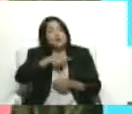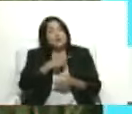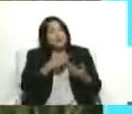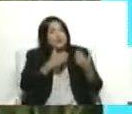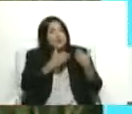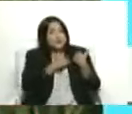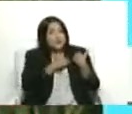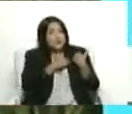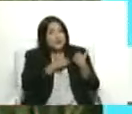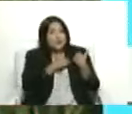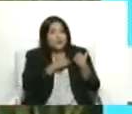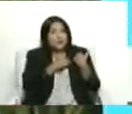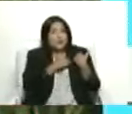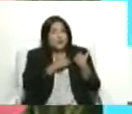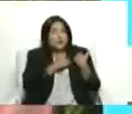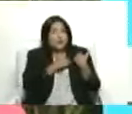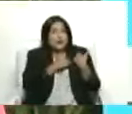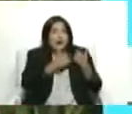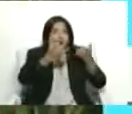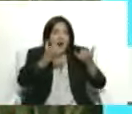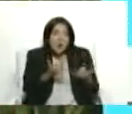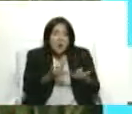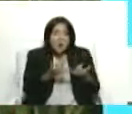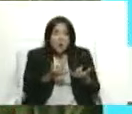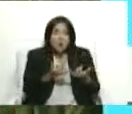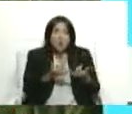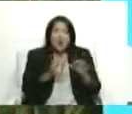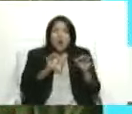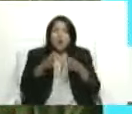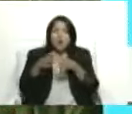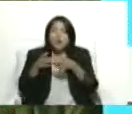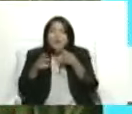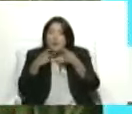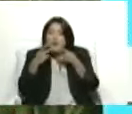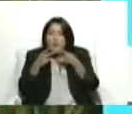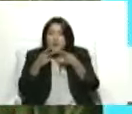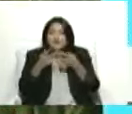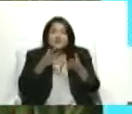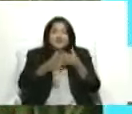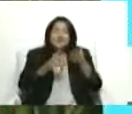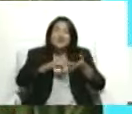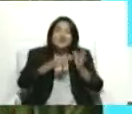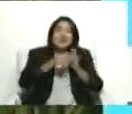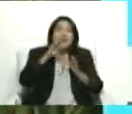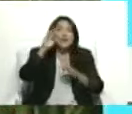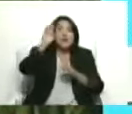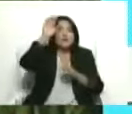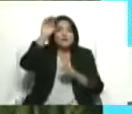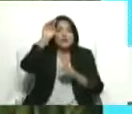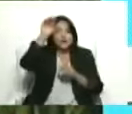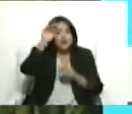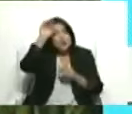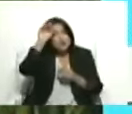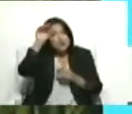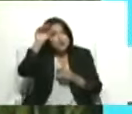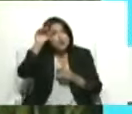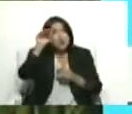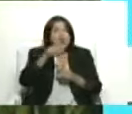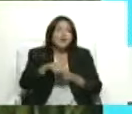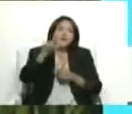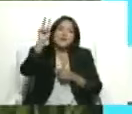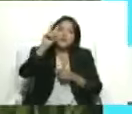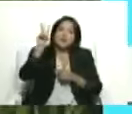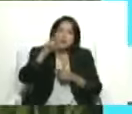no es únicamente con el presente ni es con un partido, es con un futuro, es con la futuras generaciones de nuestro país.